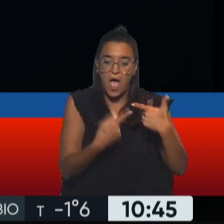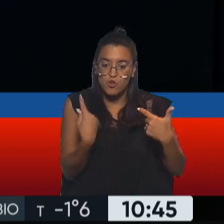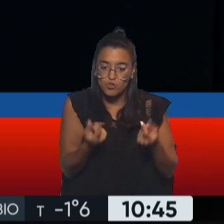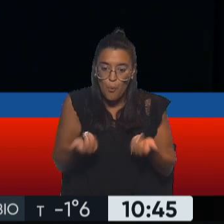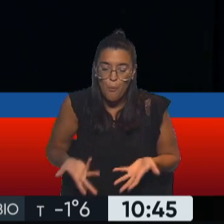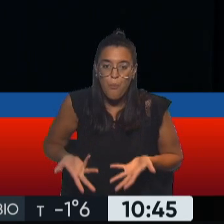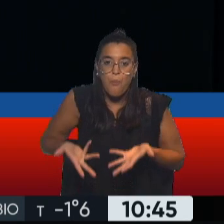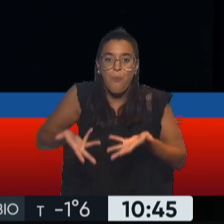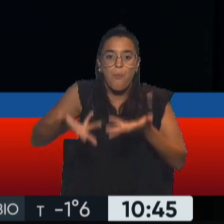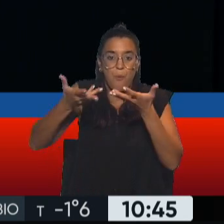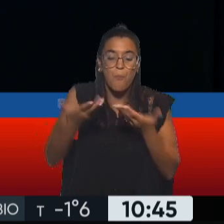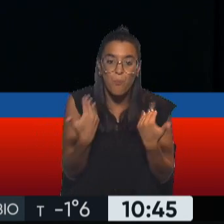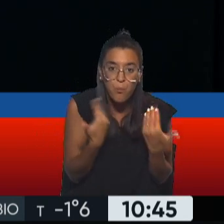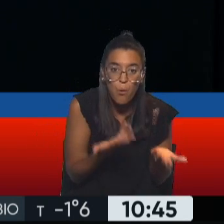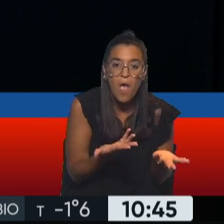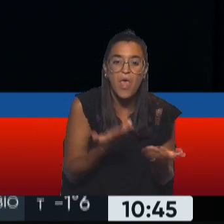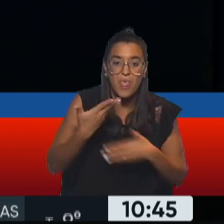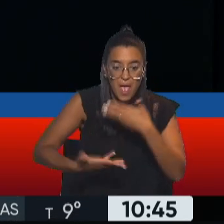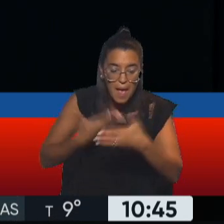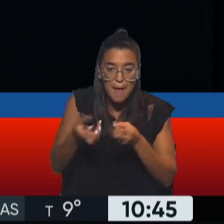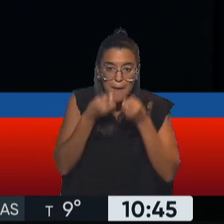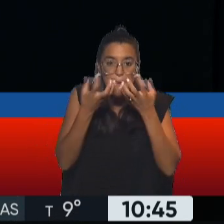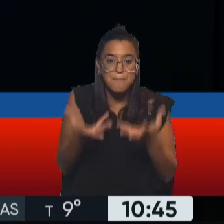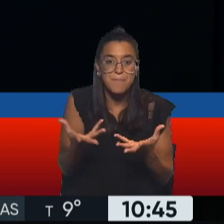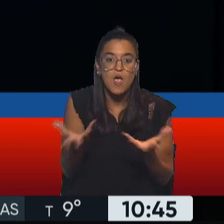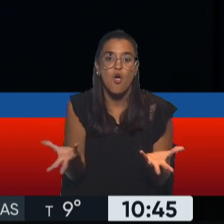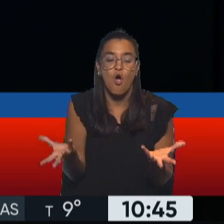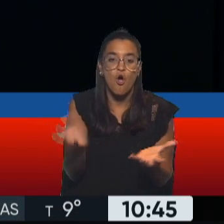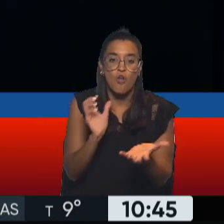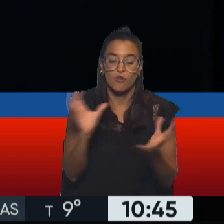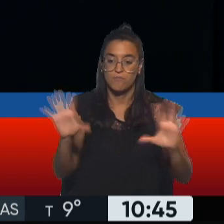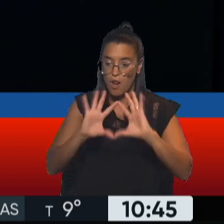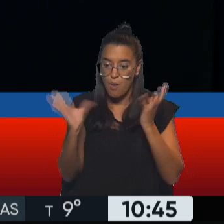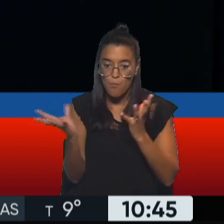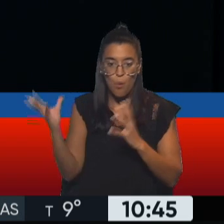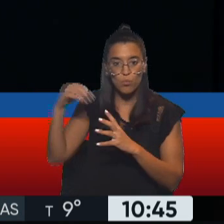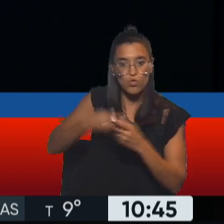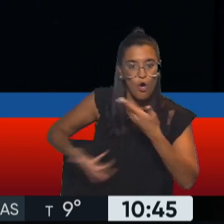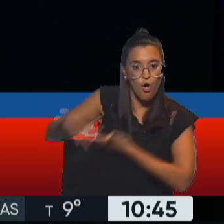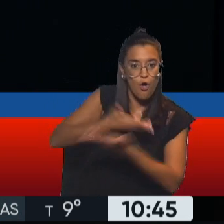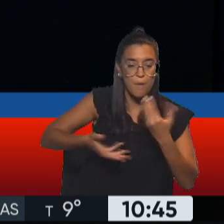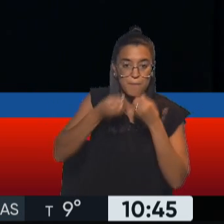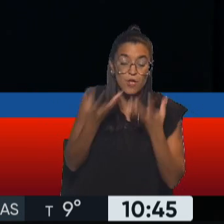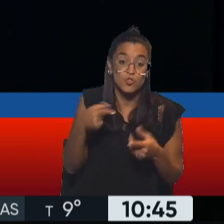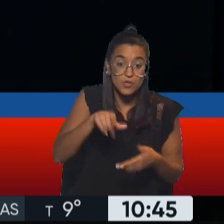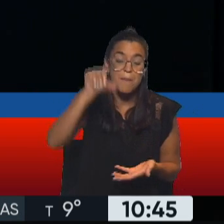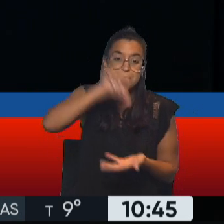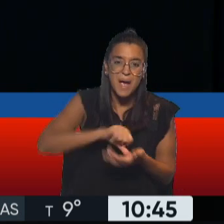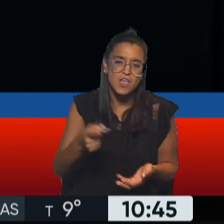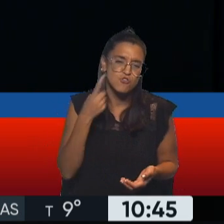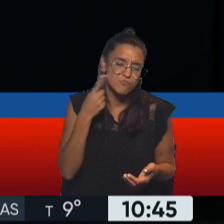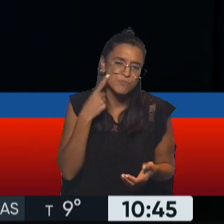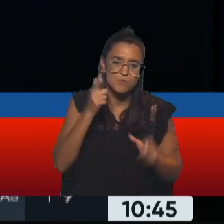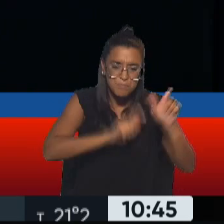valor y que nos puede permitir una mejor integración en el mundo, podamos tener un país con más